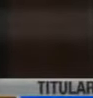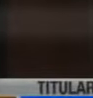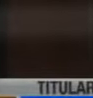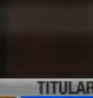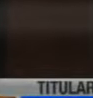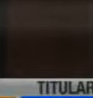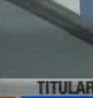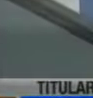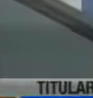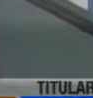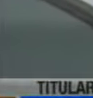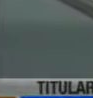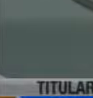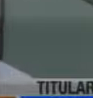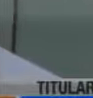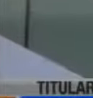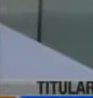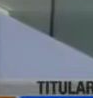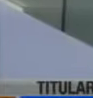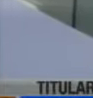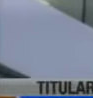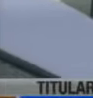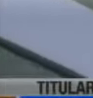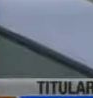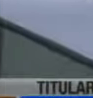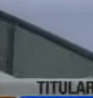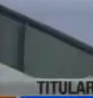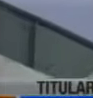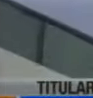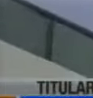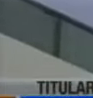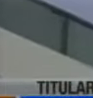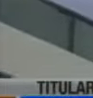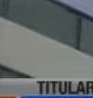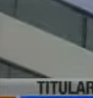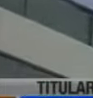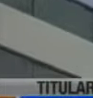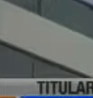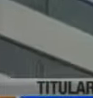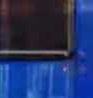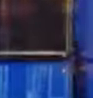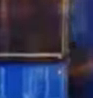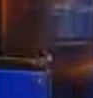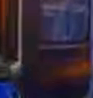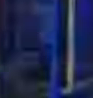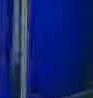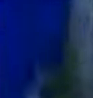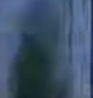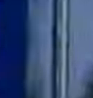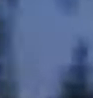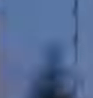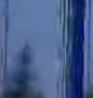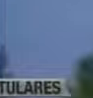Doris Solís deja el Ministerio de Inclusión para dedicarse por entero a Alianza País.